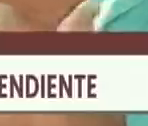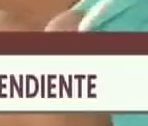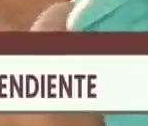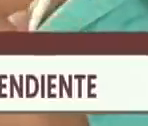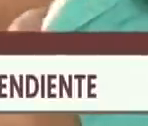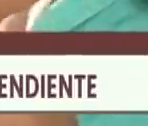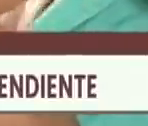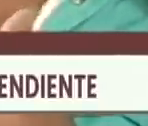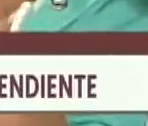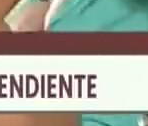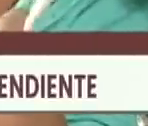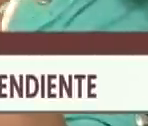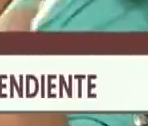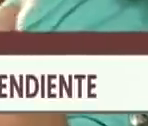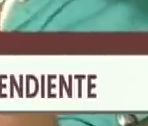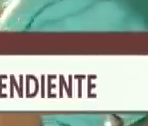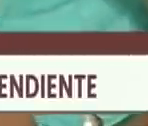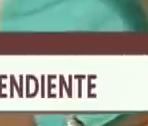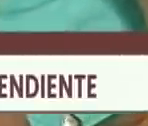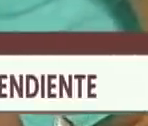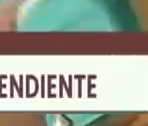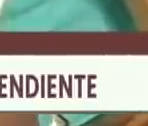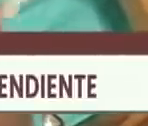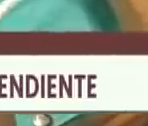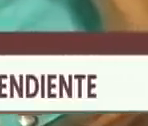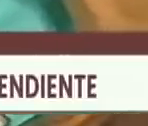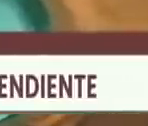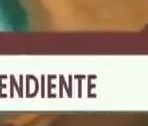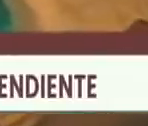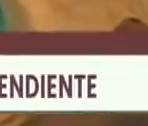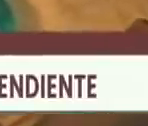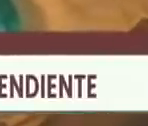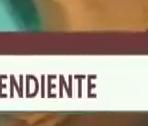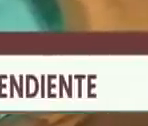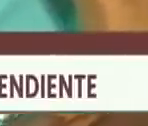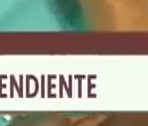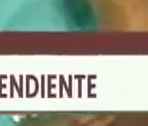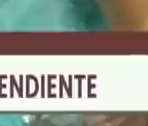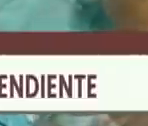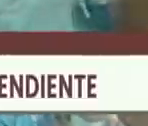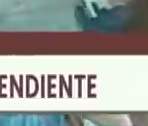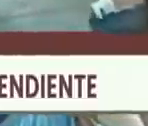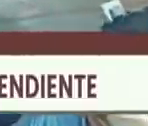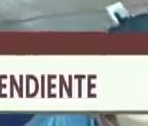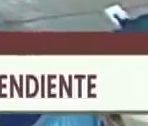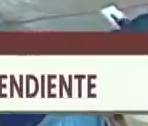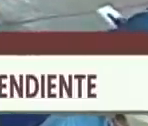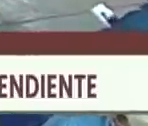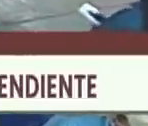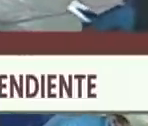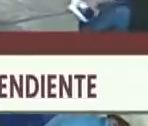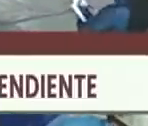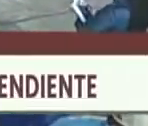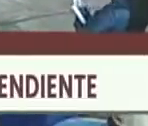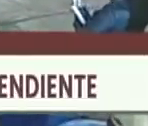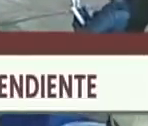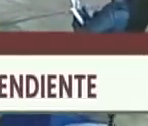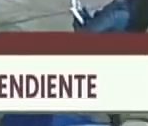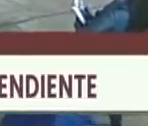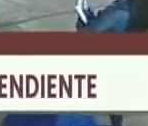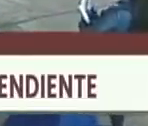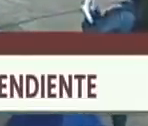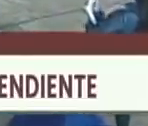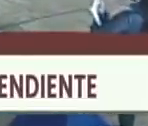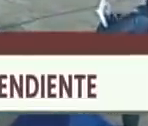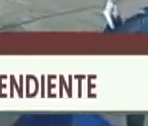tiquiti, tiquita. Tiquiti, tiquiti, tiquiti, tiquiti, tiquiti, tiquita. Tiquiti, tiquiti, tiquiti, tiquiti, tiquita. De todos los